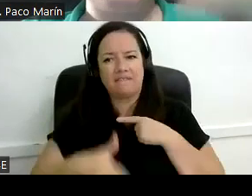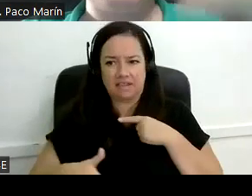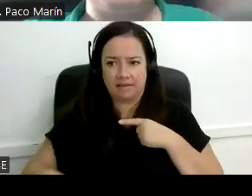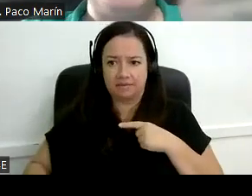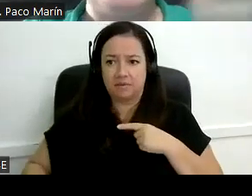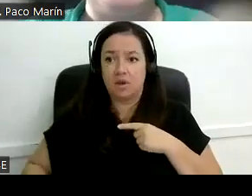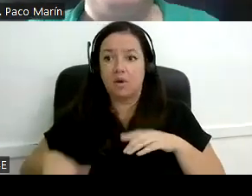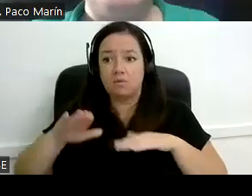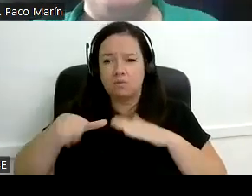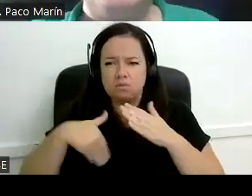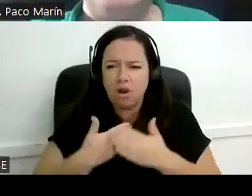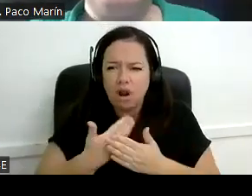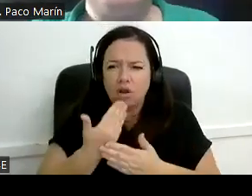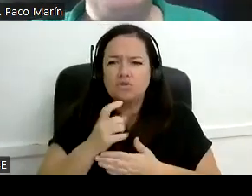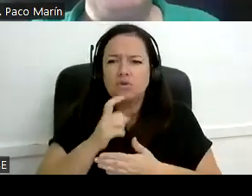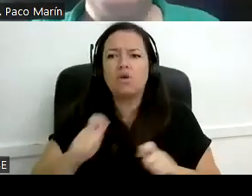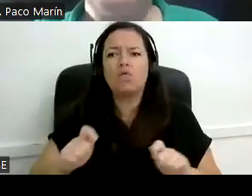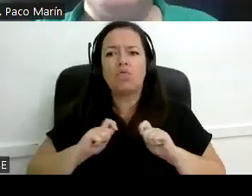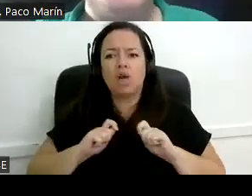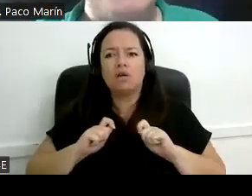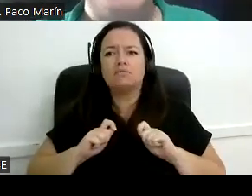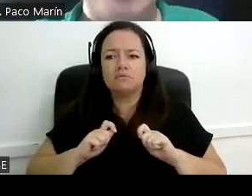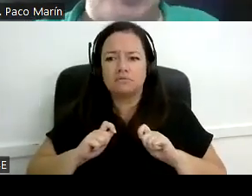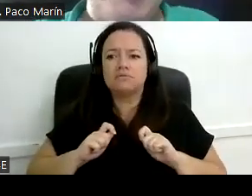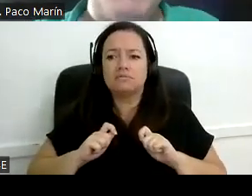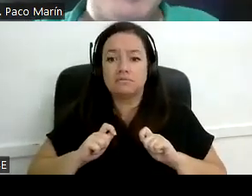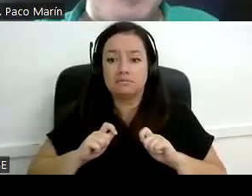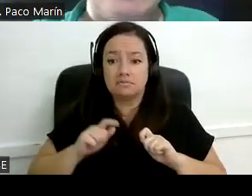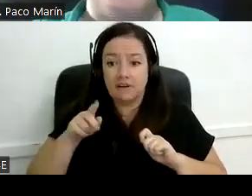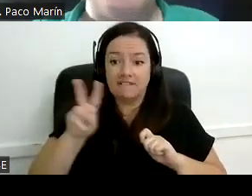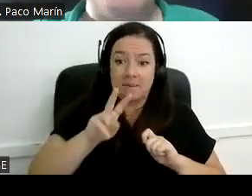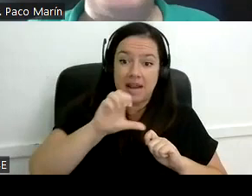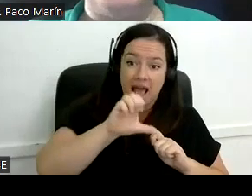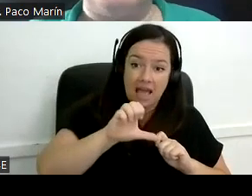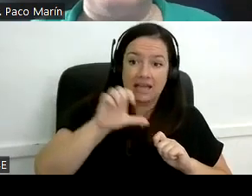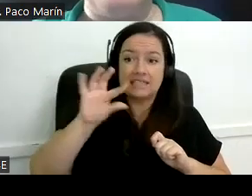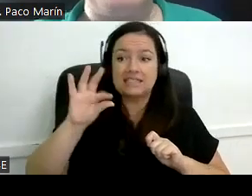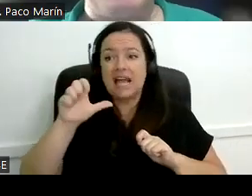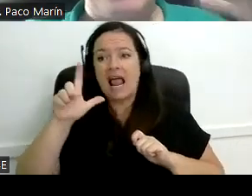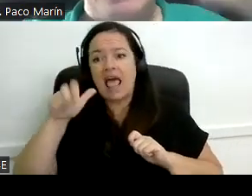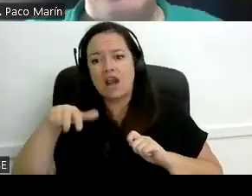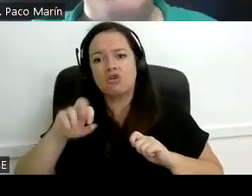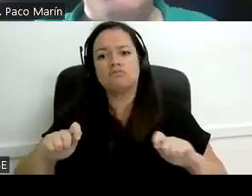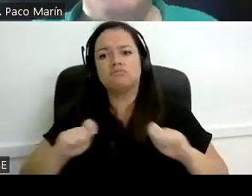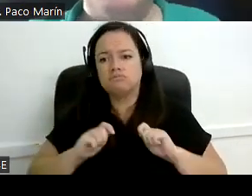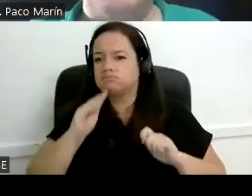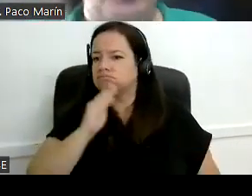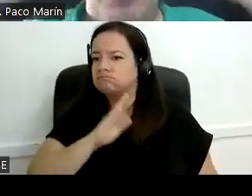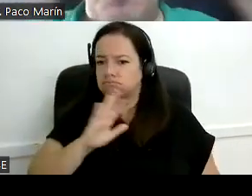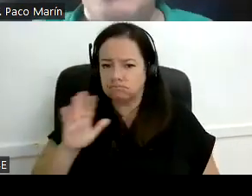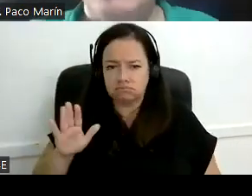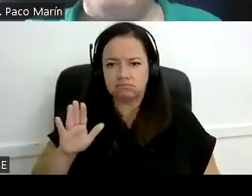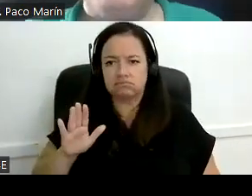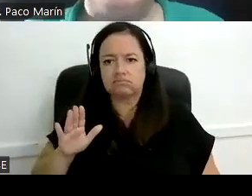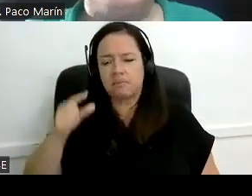noche, todo el proceso oxidativo nocturno, el selenio, tanto la vitamina E como el selenio nos pueden venir bien pues eso,